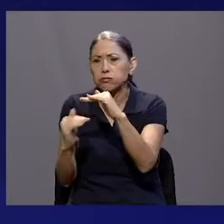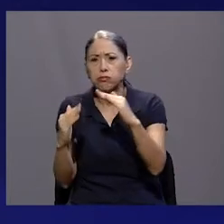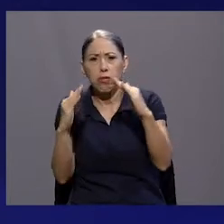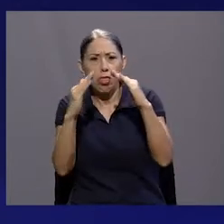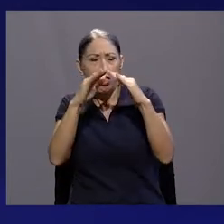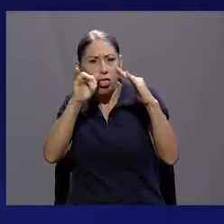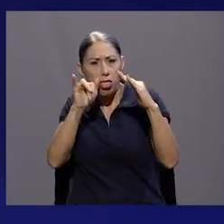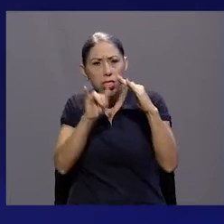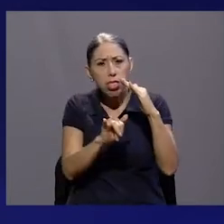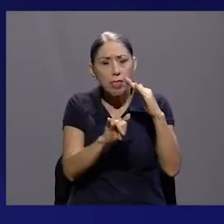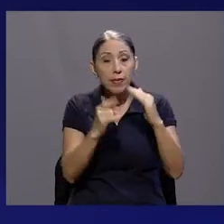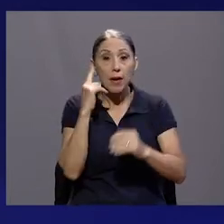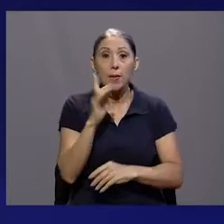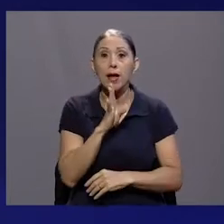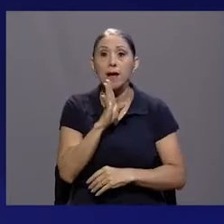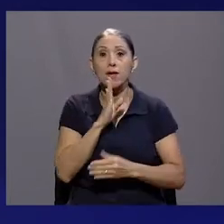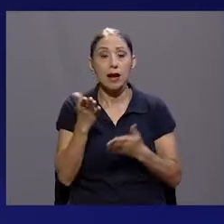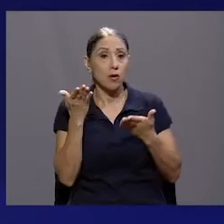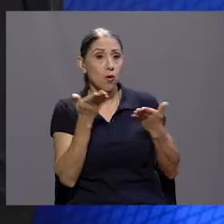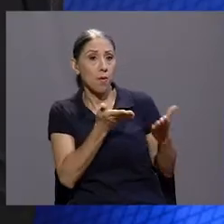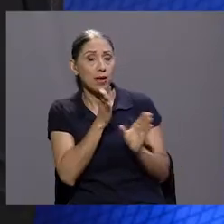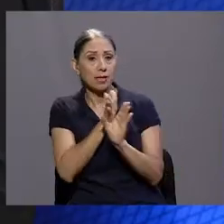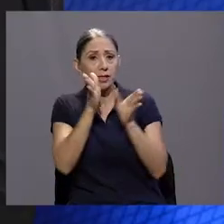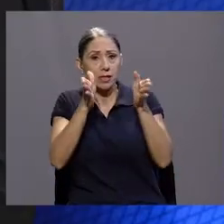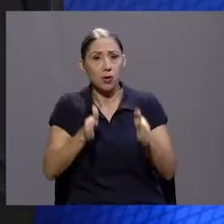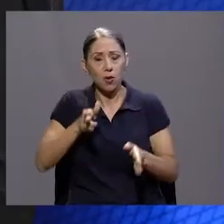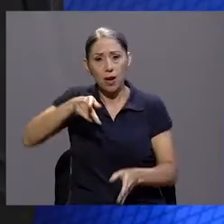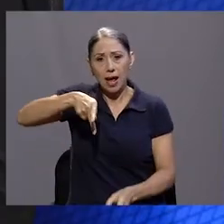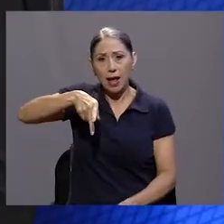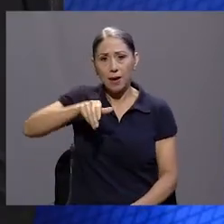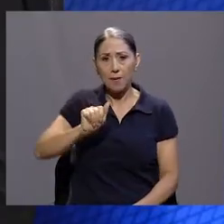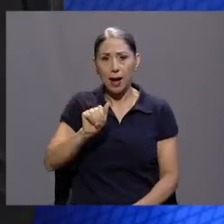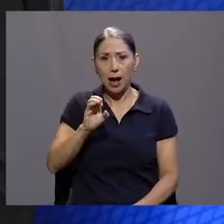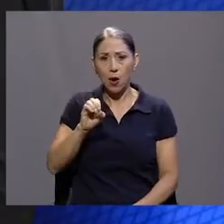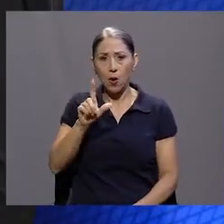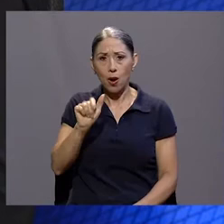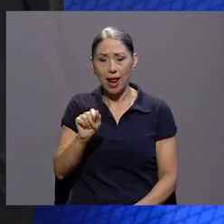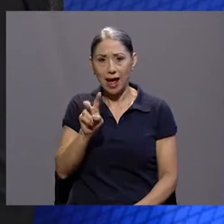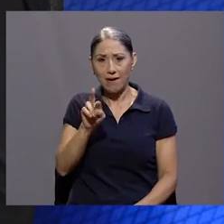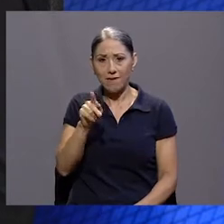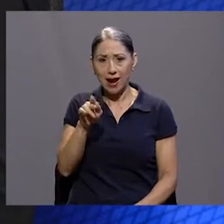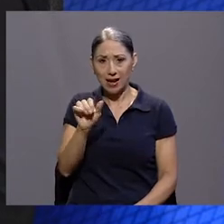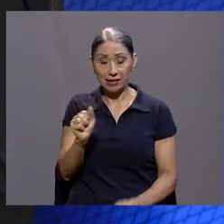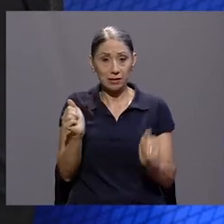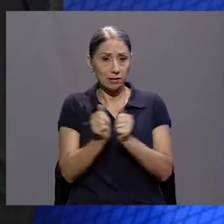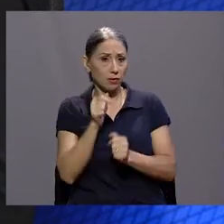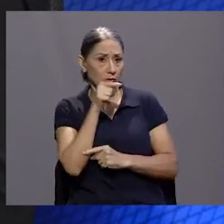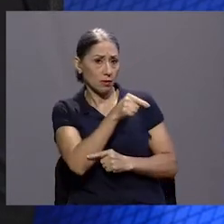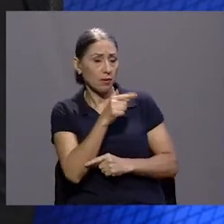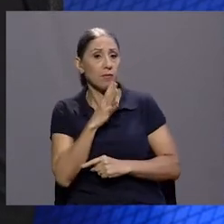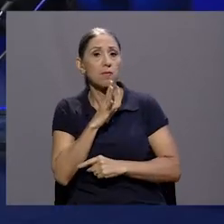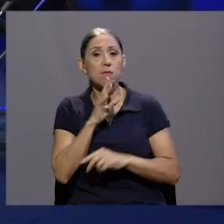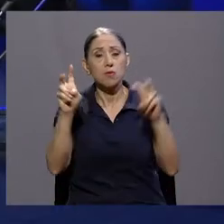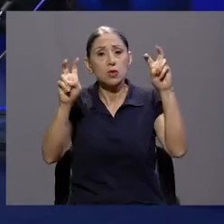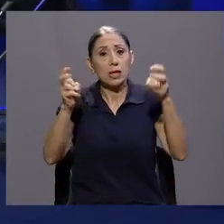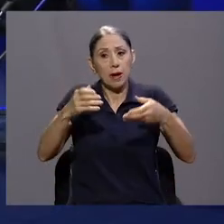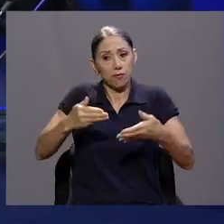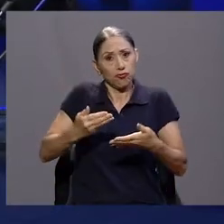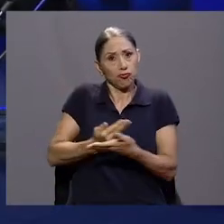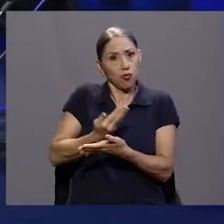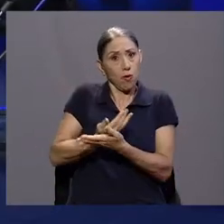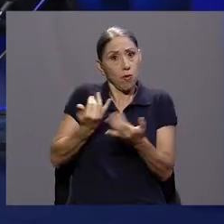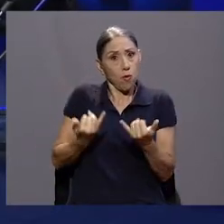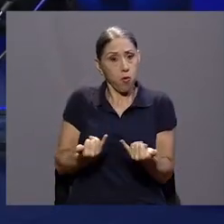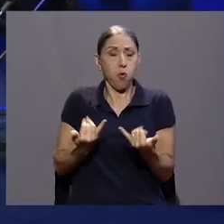de eso nos acompaña la psicóloga paola vargas con ella vamos a conversar de un tema que está nuevo digámoslo de alguna